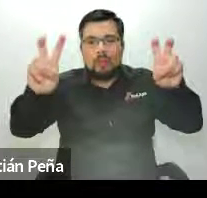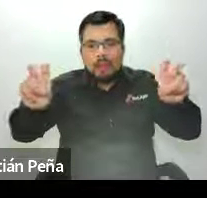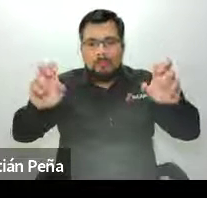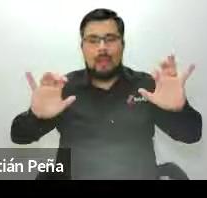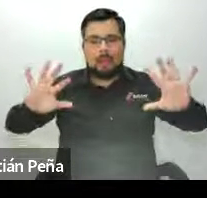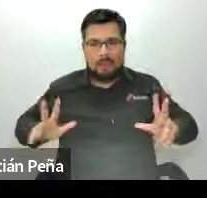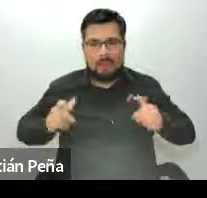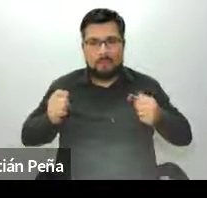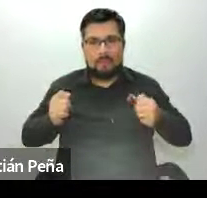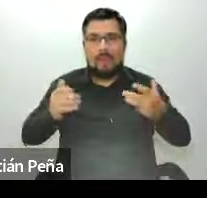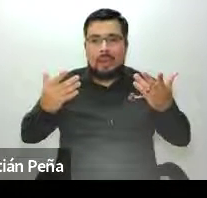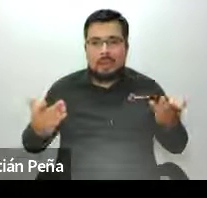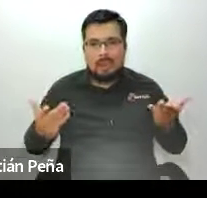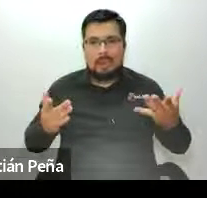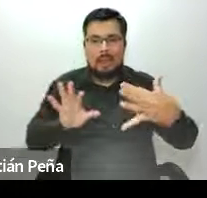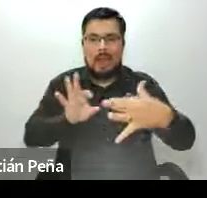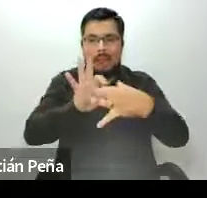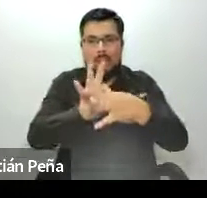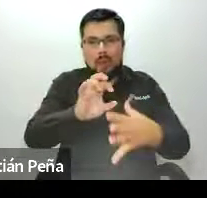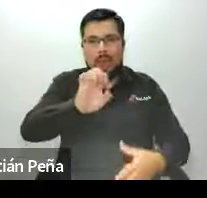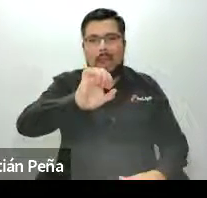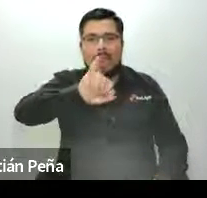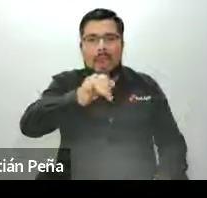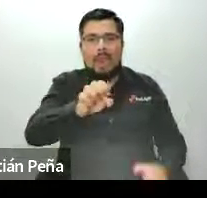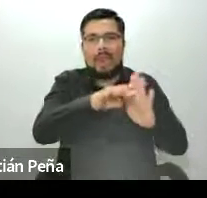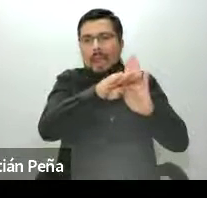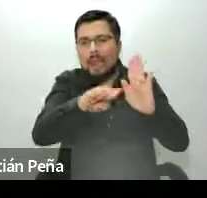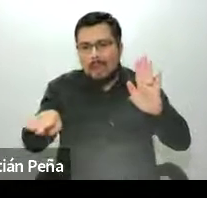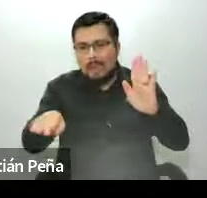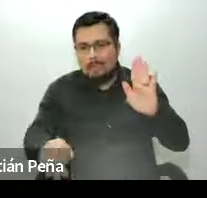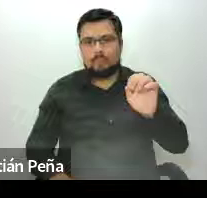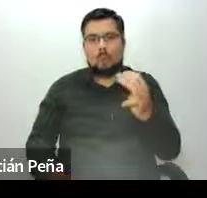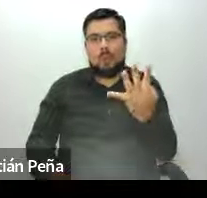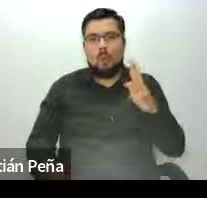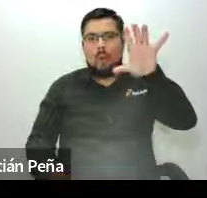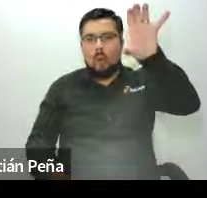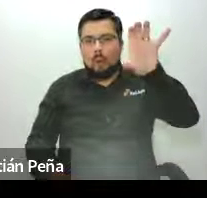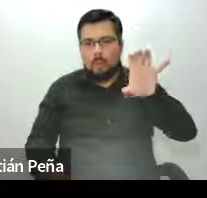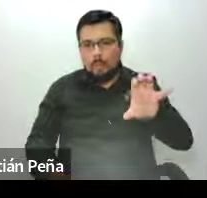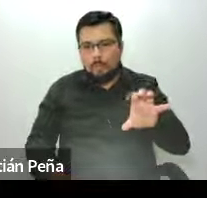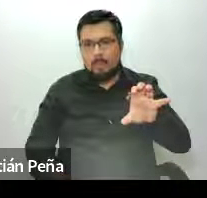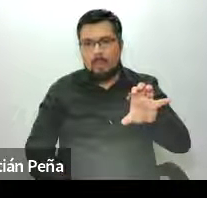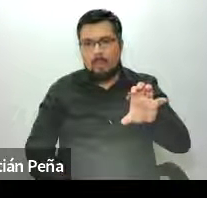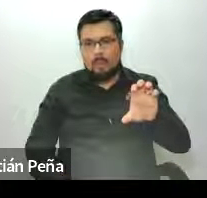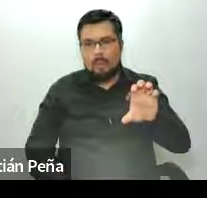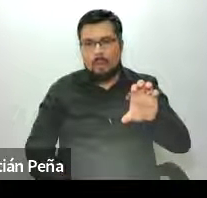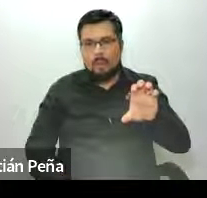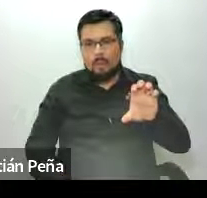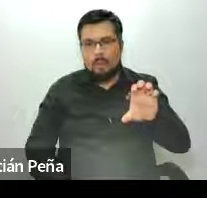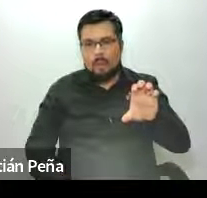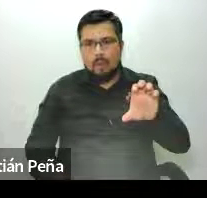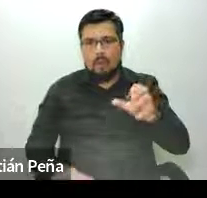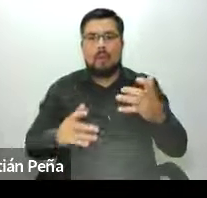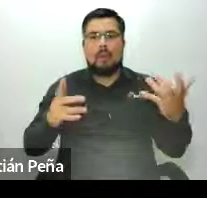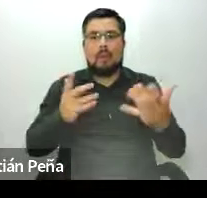los ejes curriculares de las 4 asignaturas que se ponen en juego, ¿no es cierto?, en su desarrollo. Para